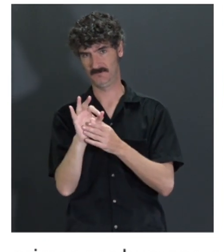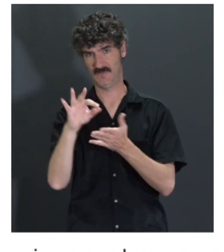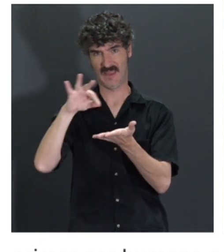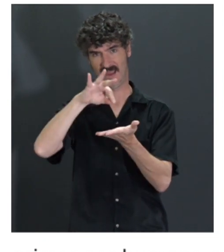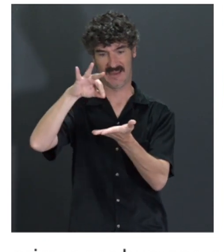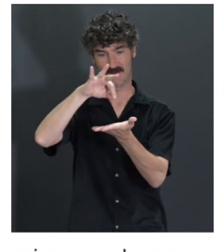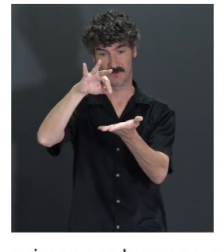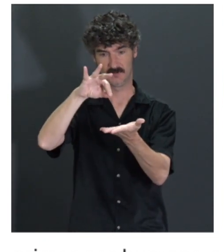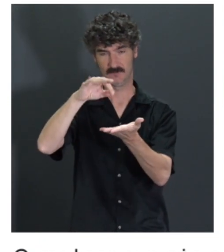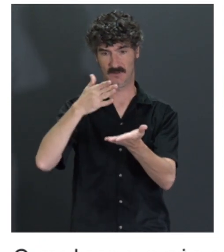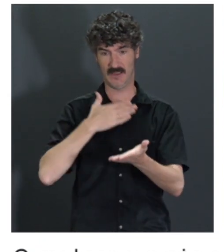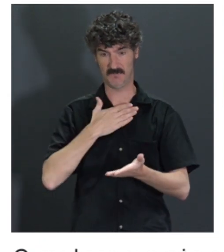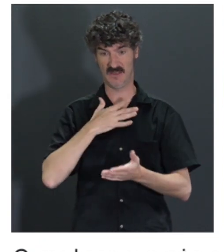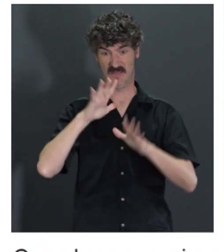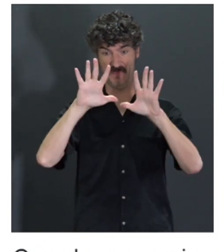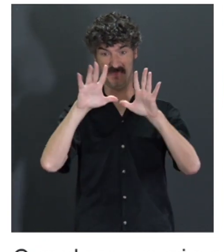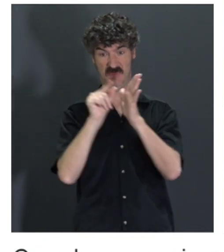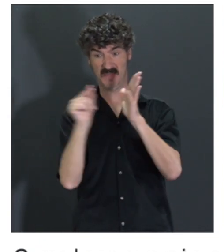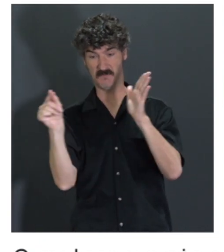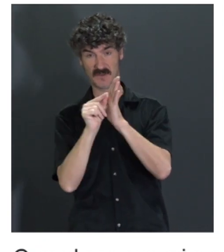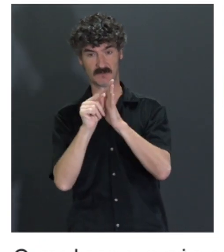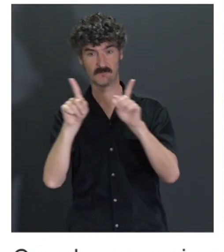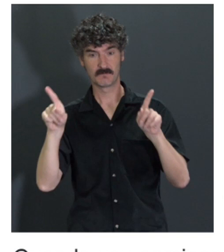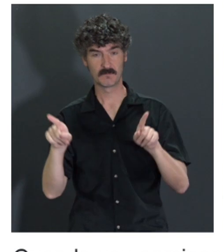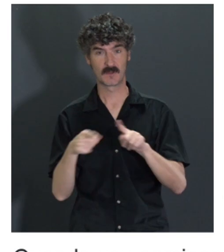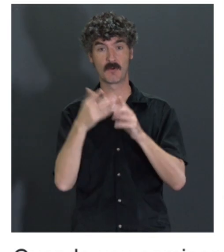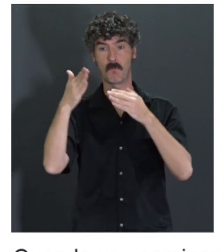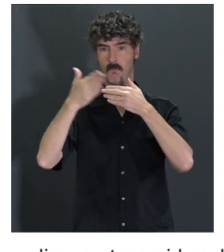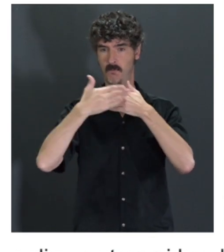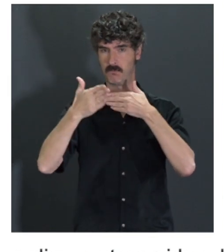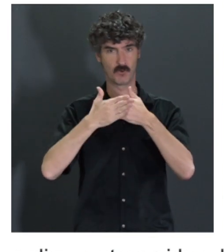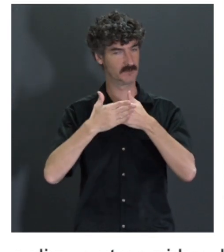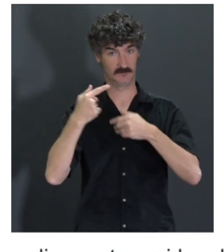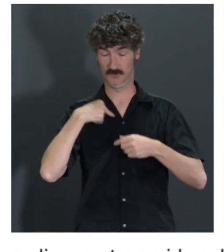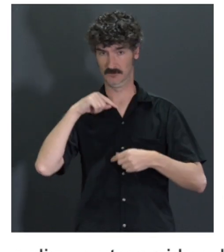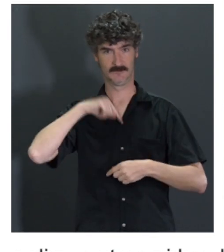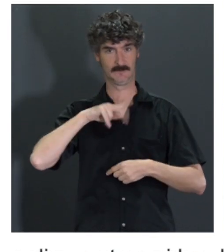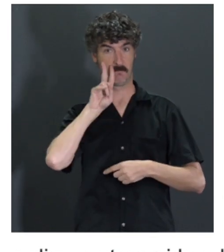a mí que me dé un margen de más o menos 10 metros, a mí, como tenga que encontrar una puerta en la calle, me hunde la vida.